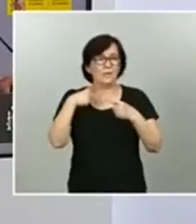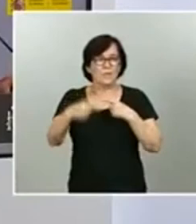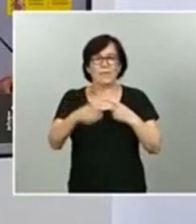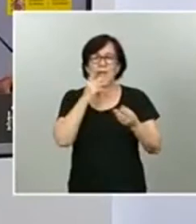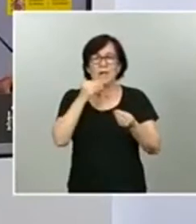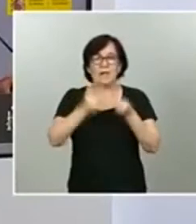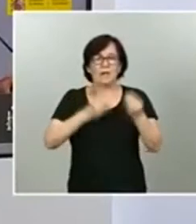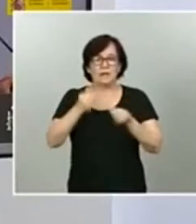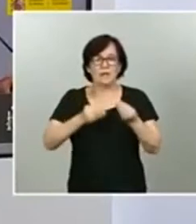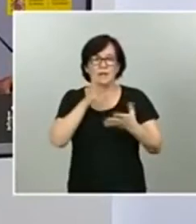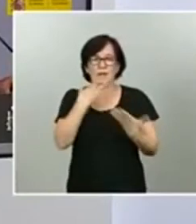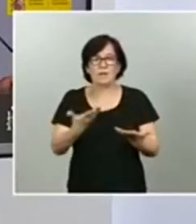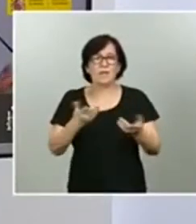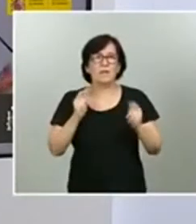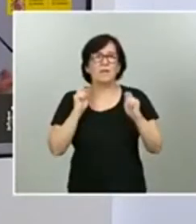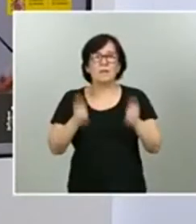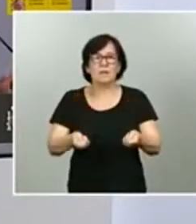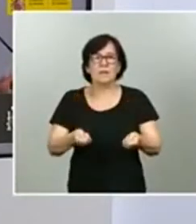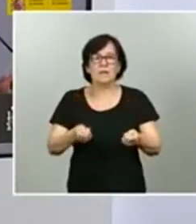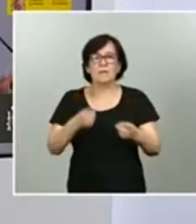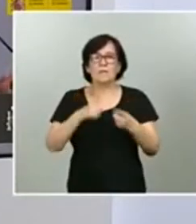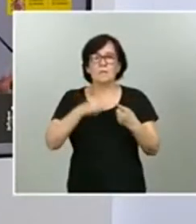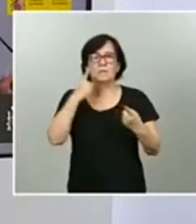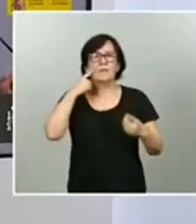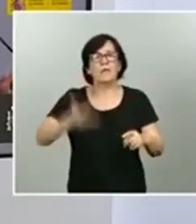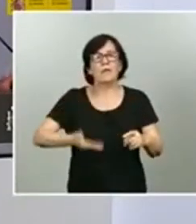y le otorga una importancia